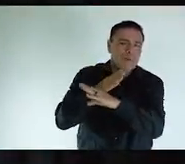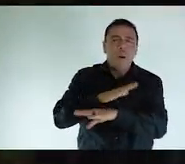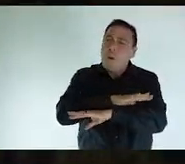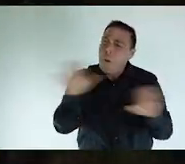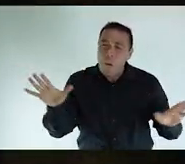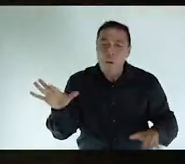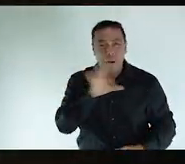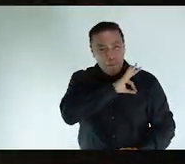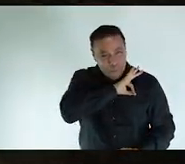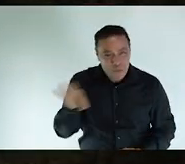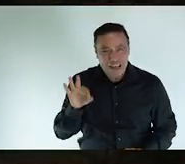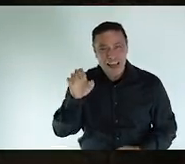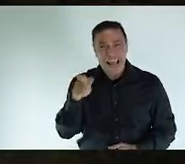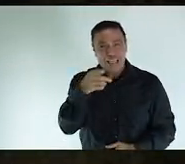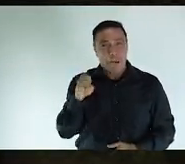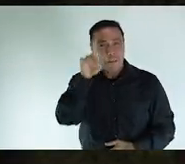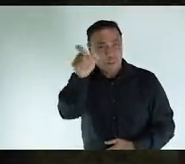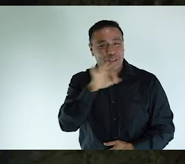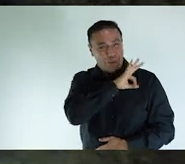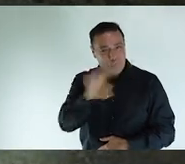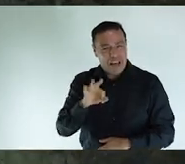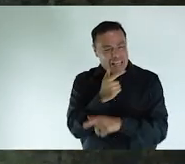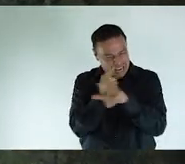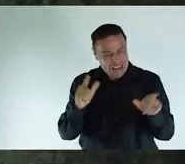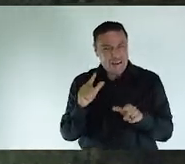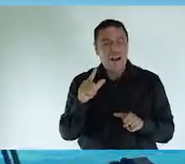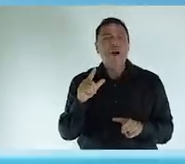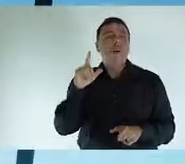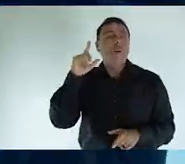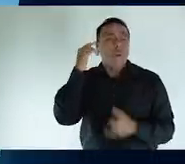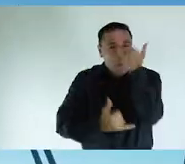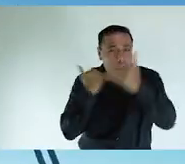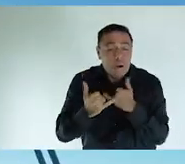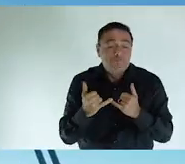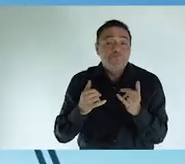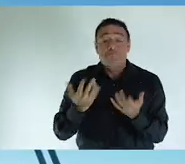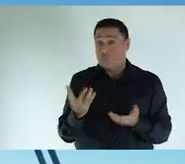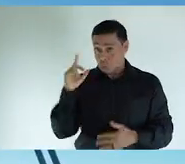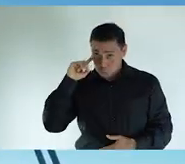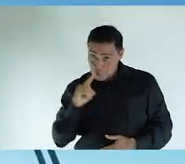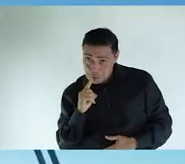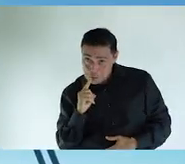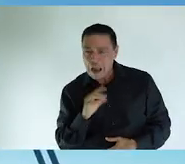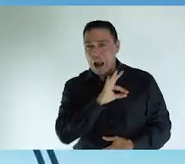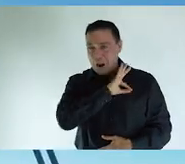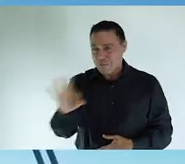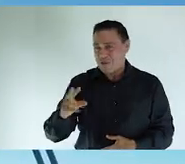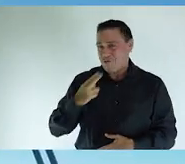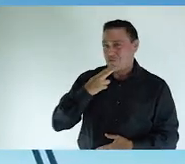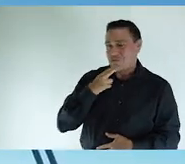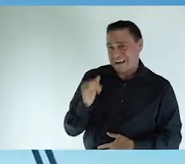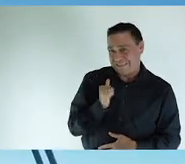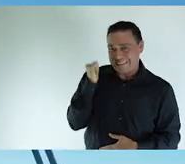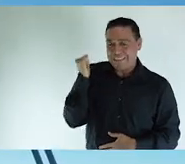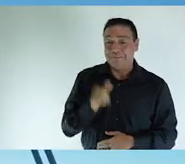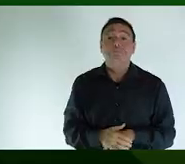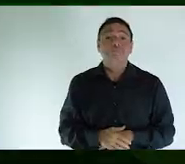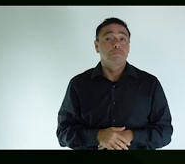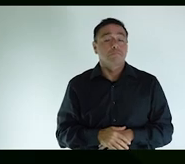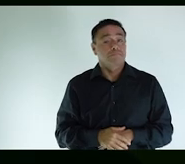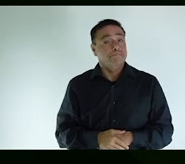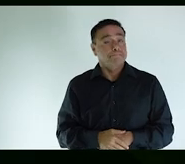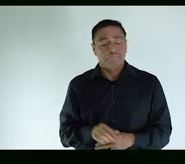jugadores personalicen el modo en que juegan. Aquí hay algunas características para jugadores hordos que podrás encontrar en el ecosistema Xbox.